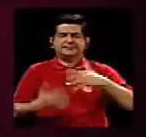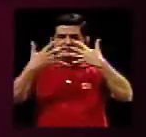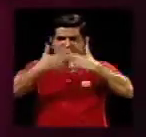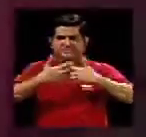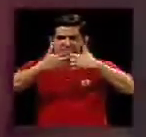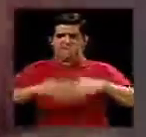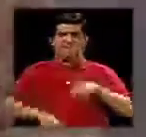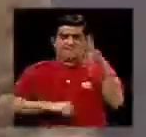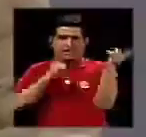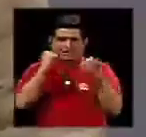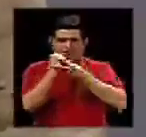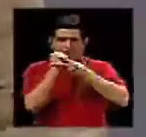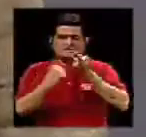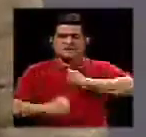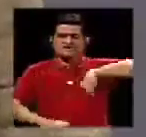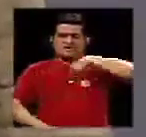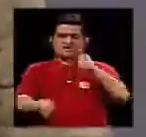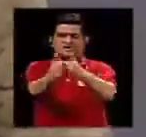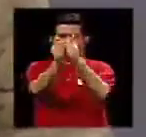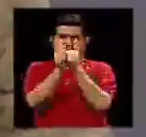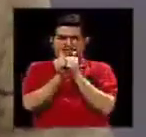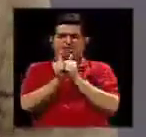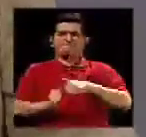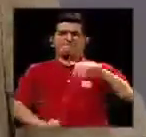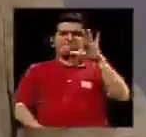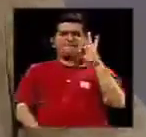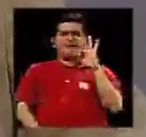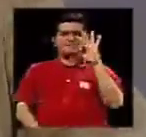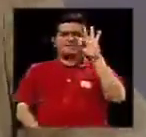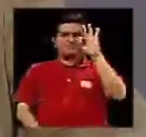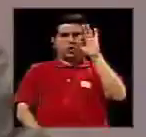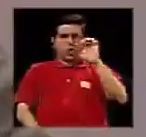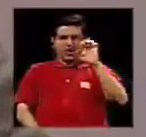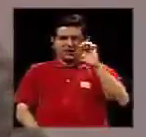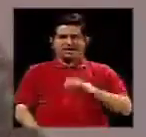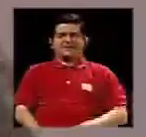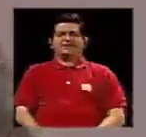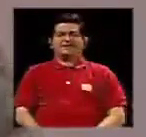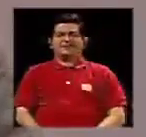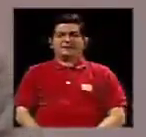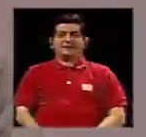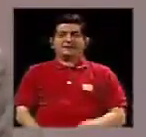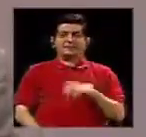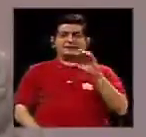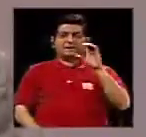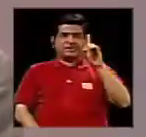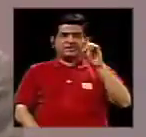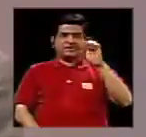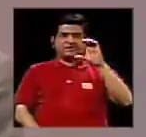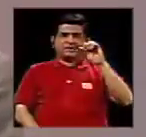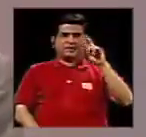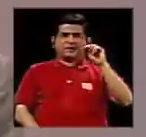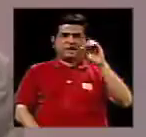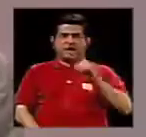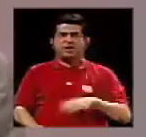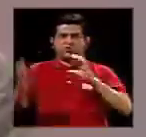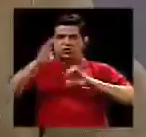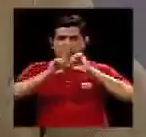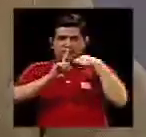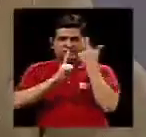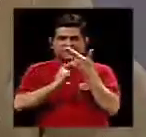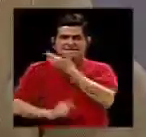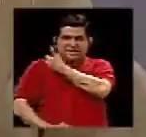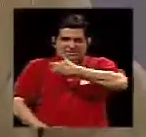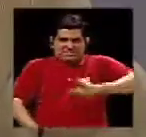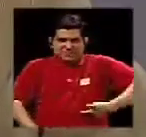en esta ocasión nos acompaña Don Francisco Enríquez decano de la facultad de ciencias sociales y presidente de la